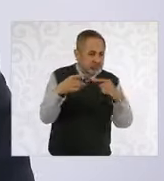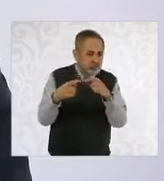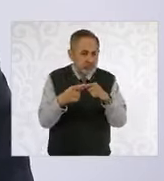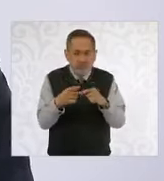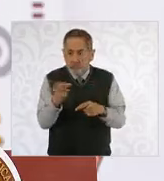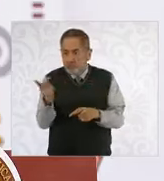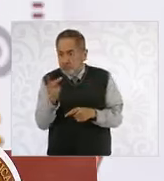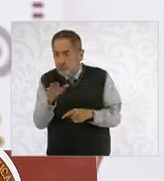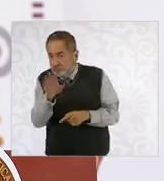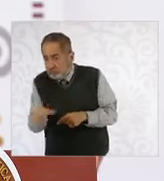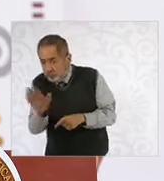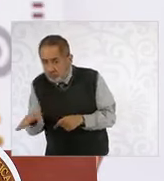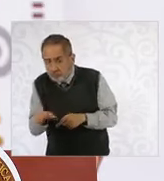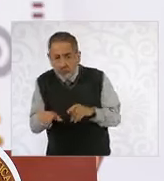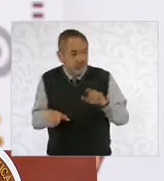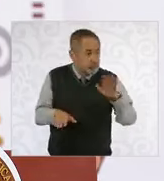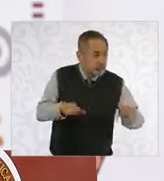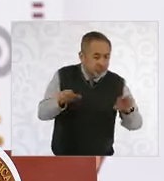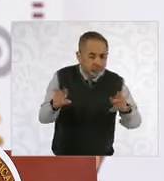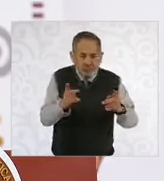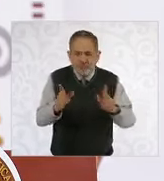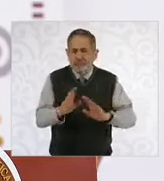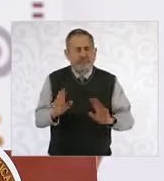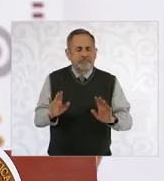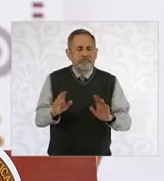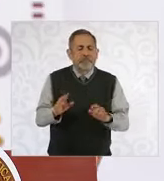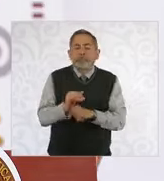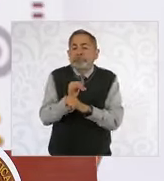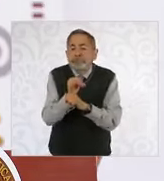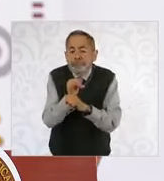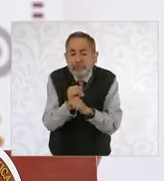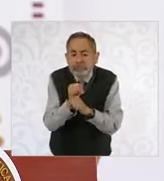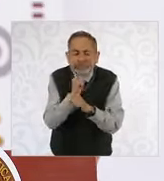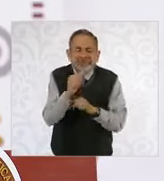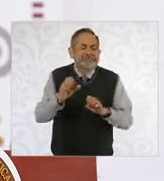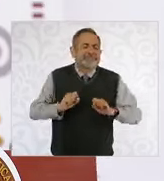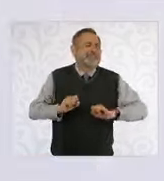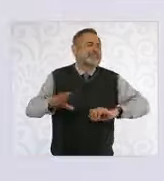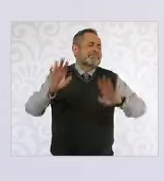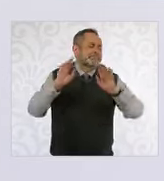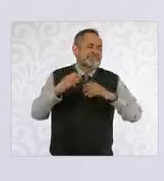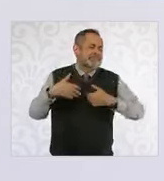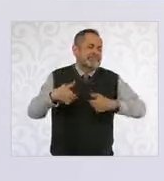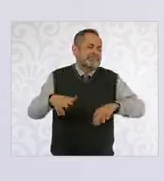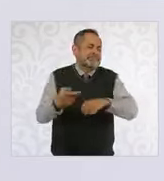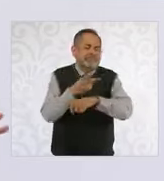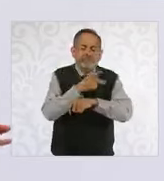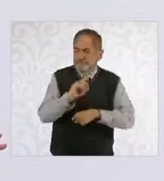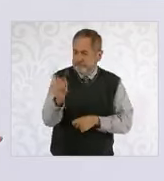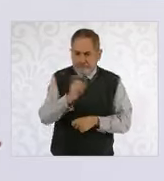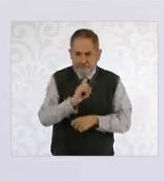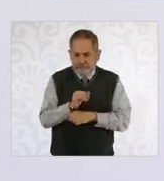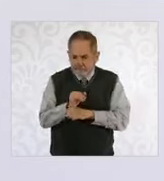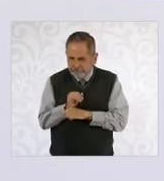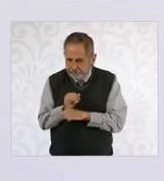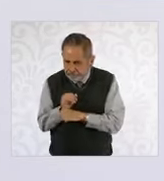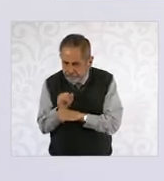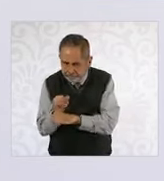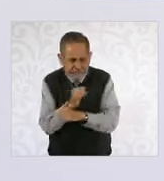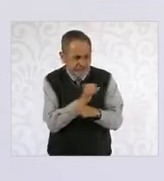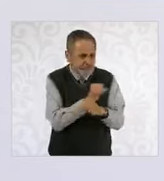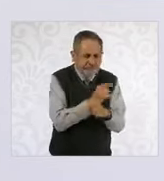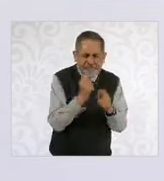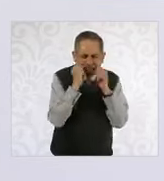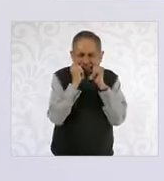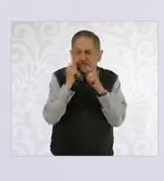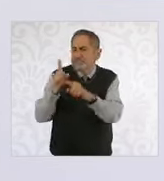ambas partes, que no se haya iniciado una carpeta de inmediato, independientemente